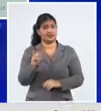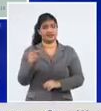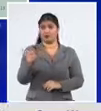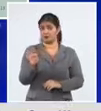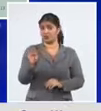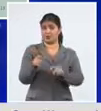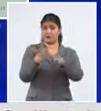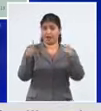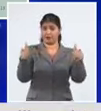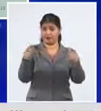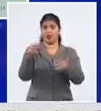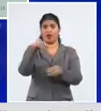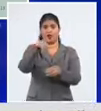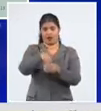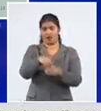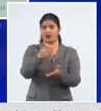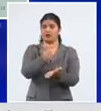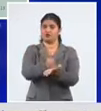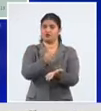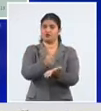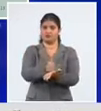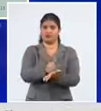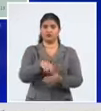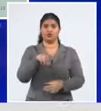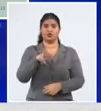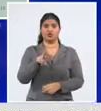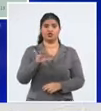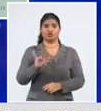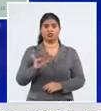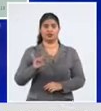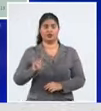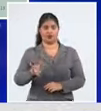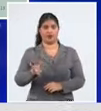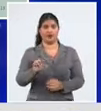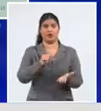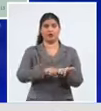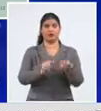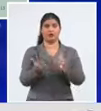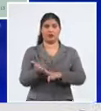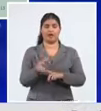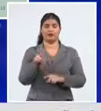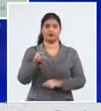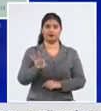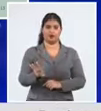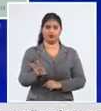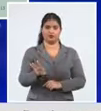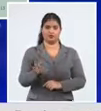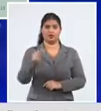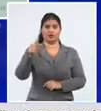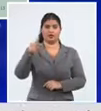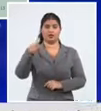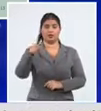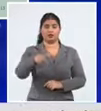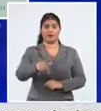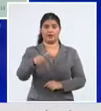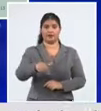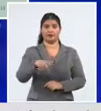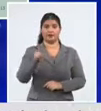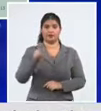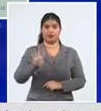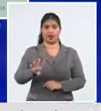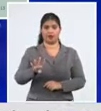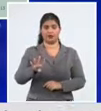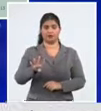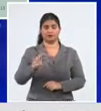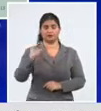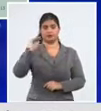en el municipio de Las Tunas, 279. Puerto Padre 28, Jesús Menéndez 24, Amancio Rodríguez 20, igual